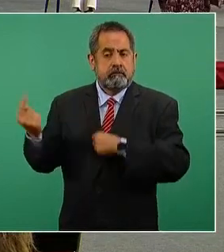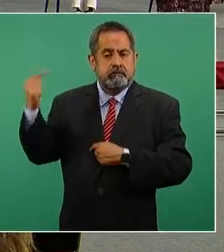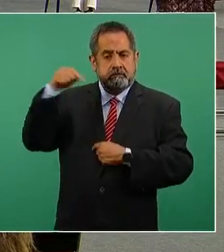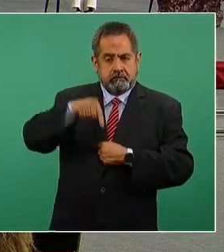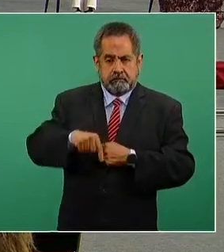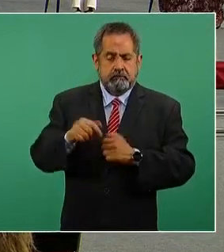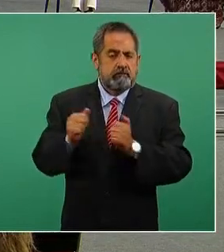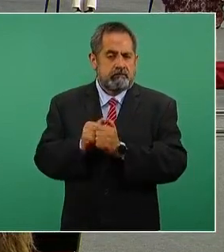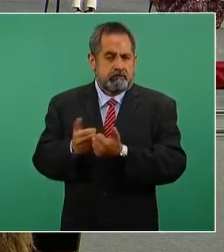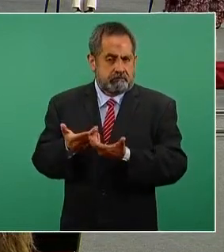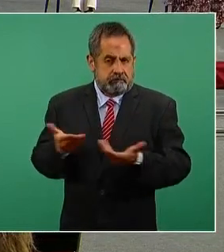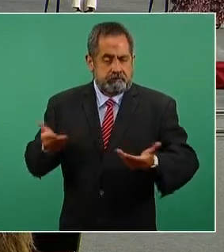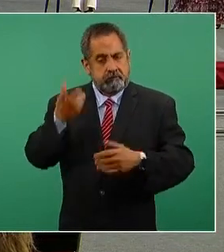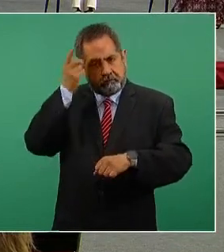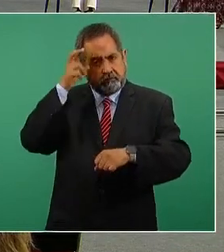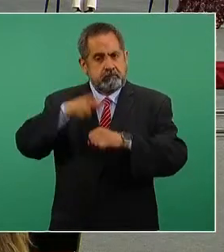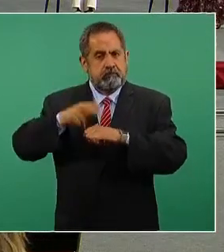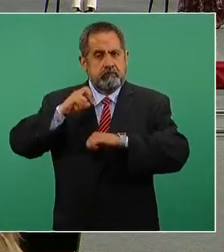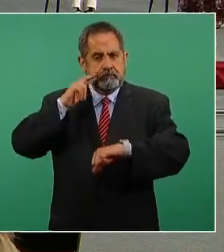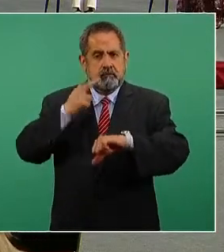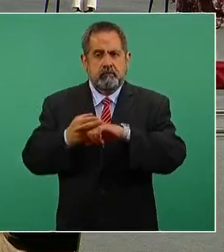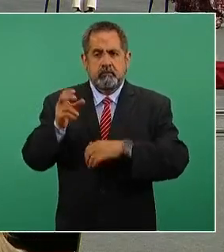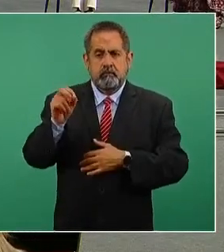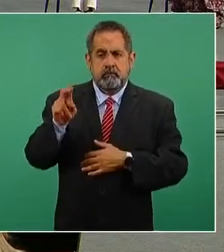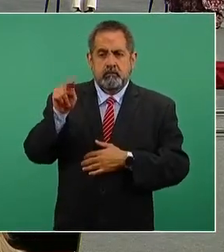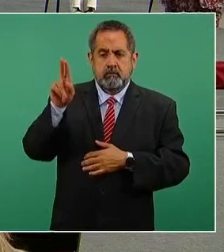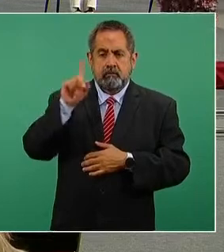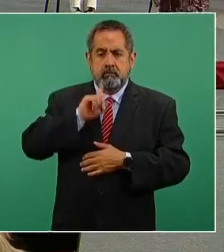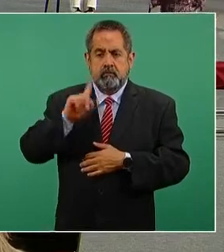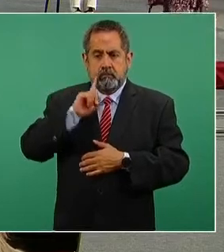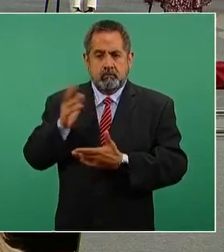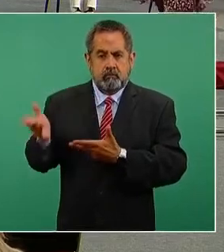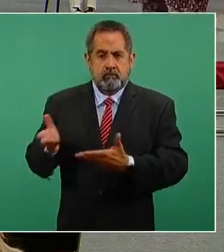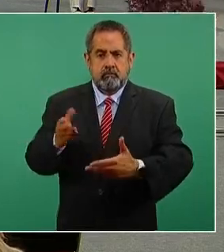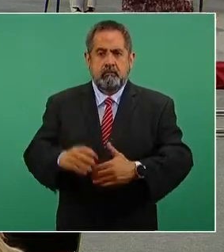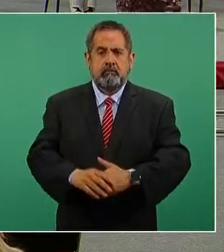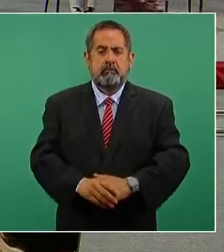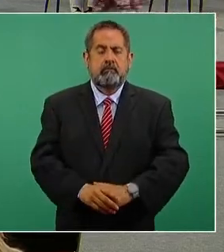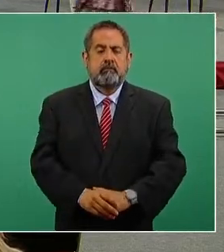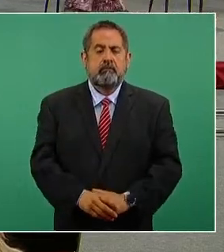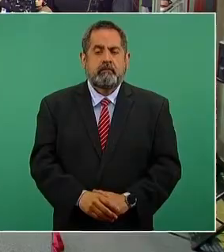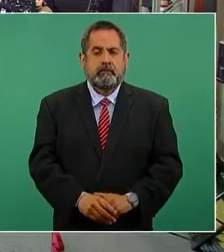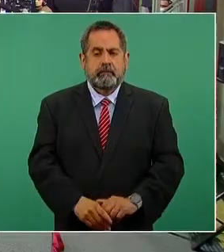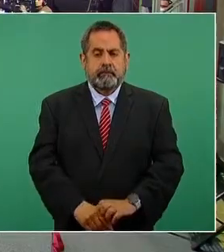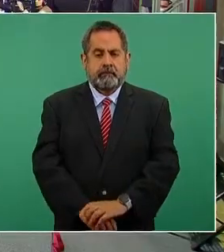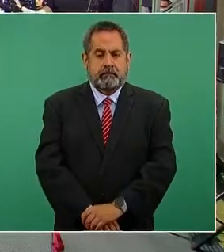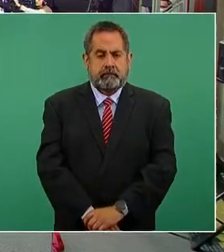de hoy con nosotros y es directora ejecutiva de ONU Mujeres. Por favor.